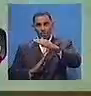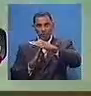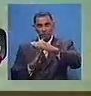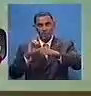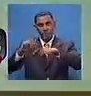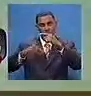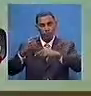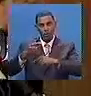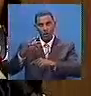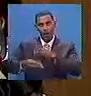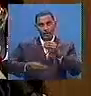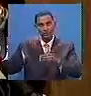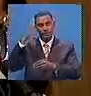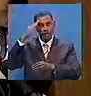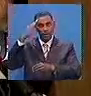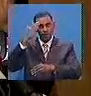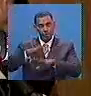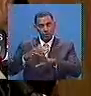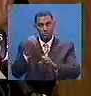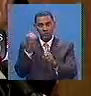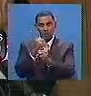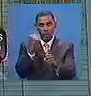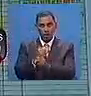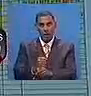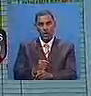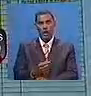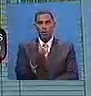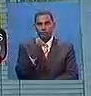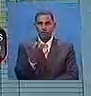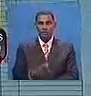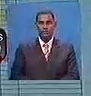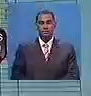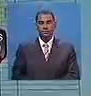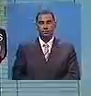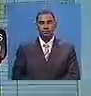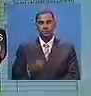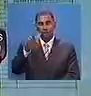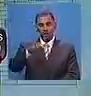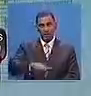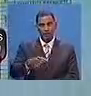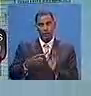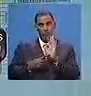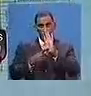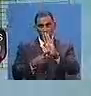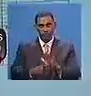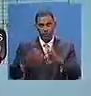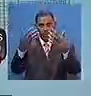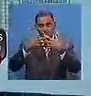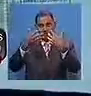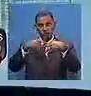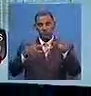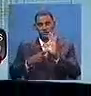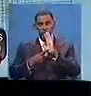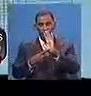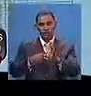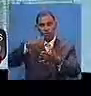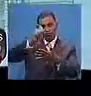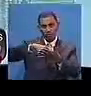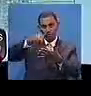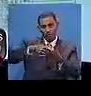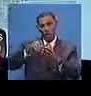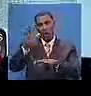vez parte del hecho de saber que tú pues debes trabajar con lo estrictamente necesario. El evento sirvió para que la empresa anunciara la firma de